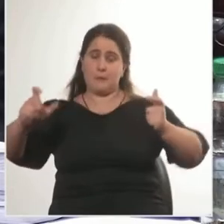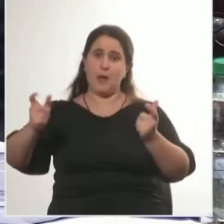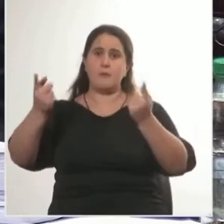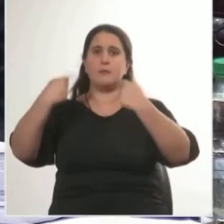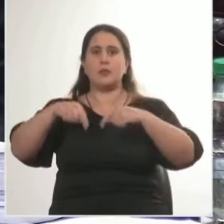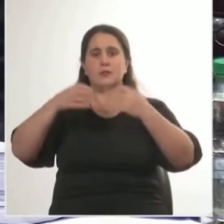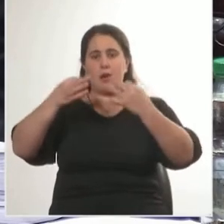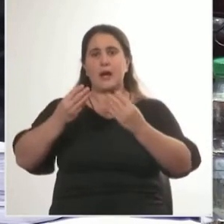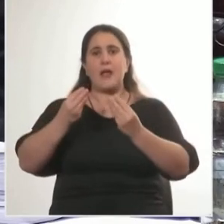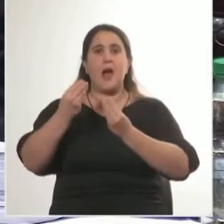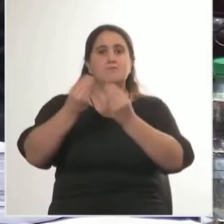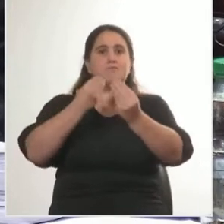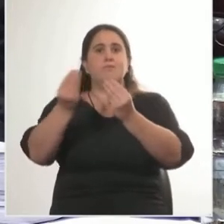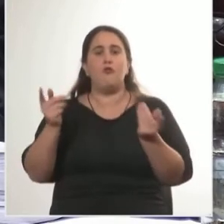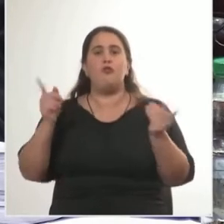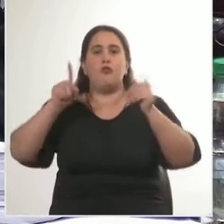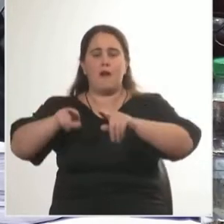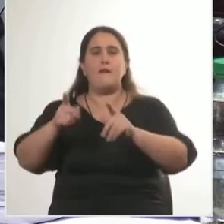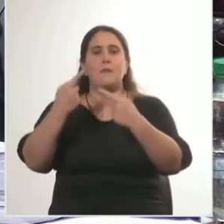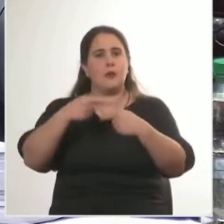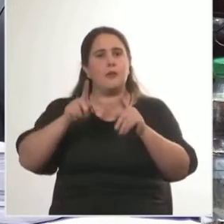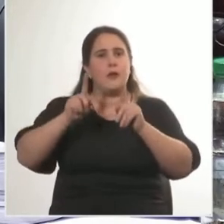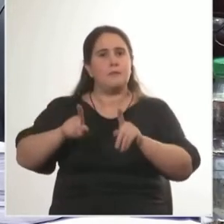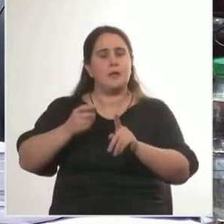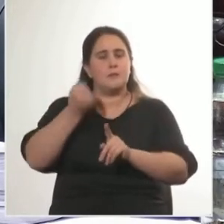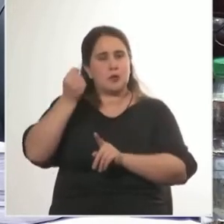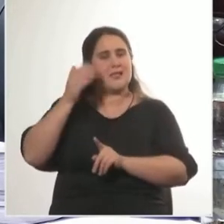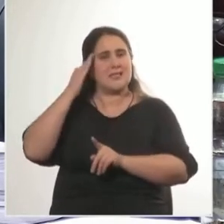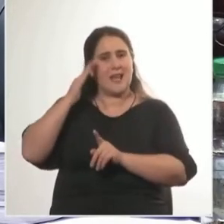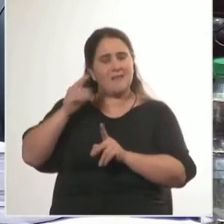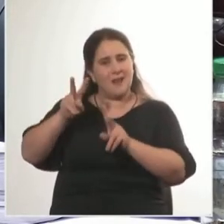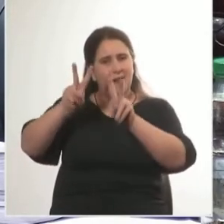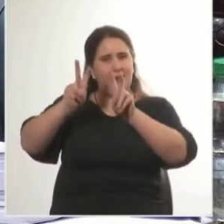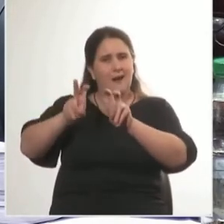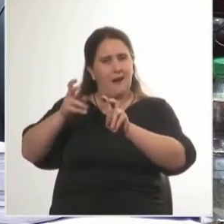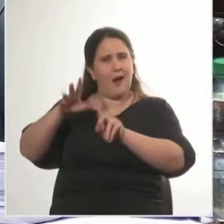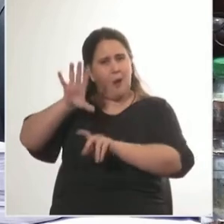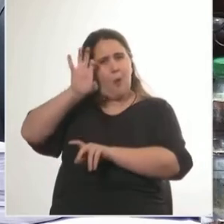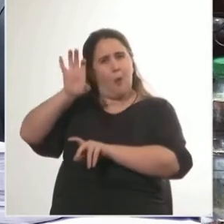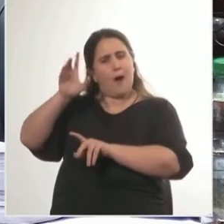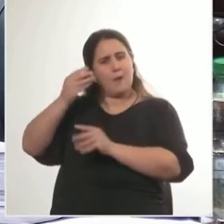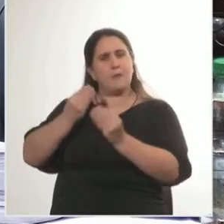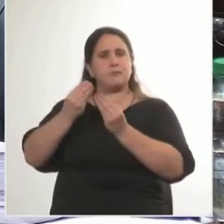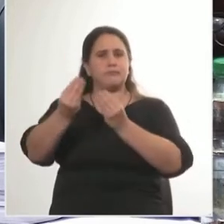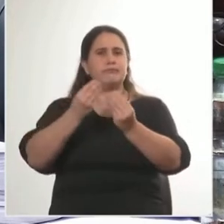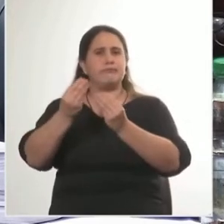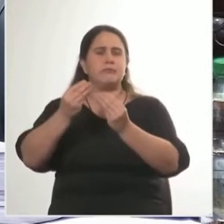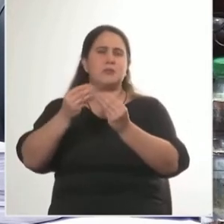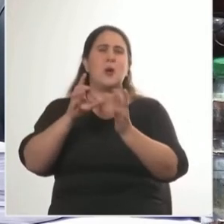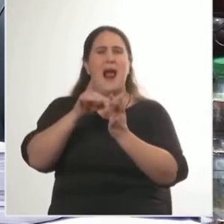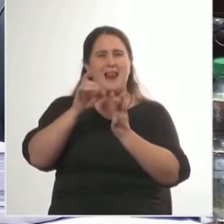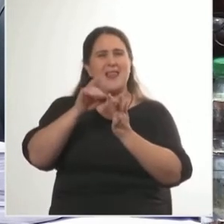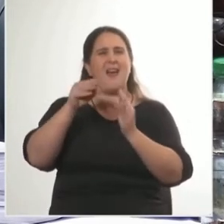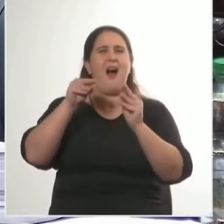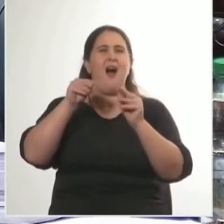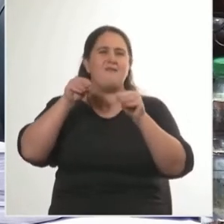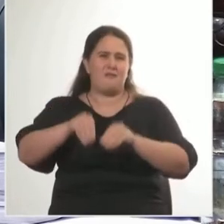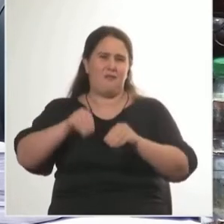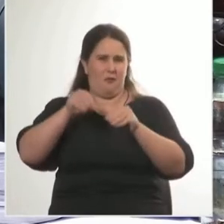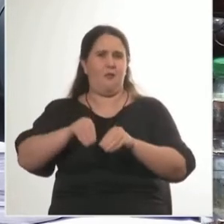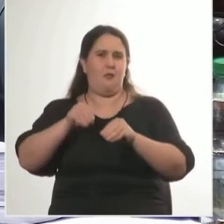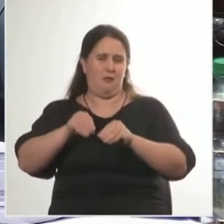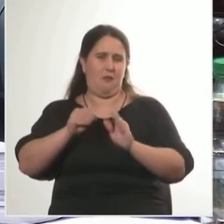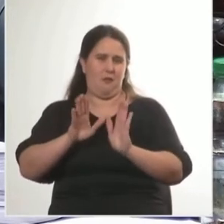recuperación de puestos de trabajo, hay que tomar en cuenta que estamos hablando también de empleos de menor calidad,